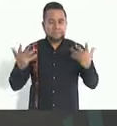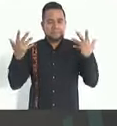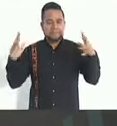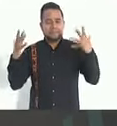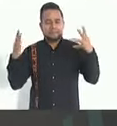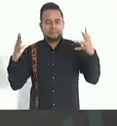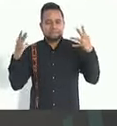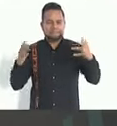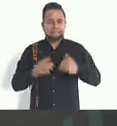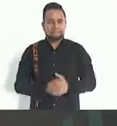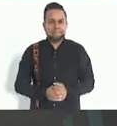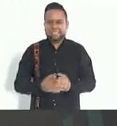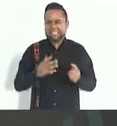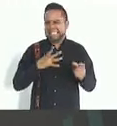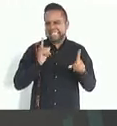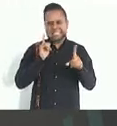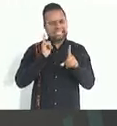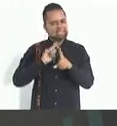Y muchas cosas,